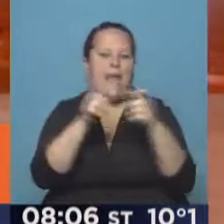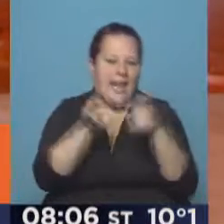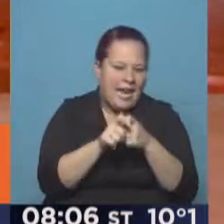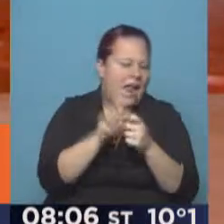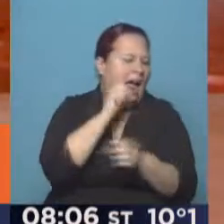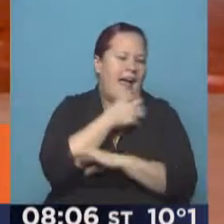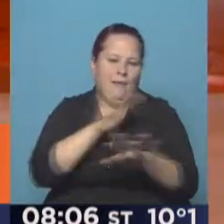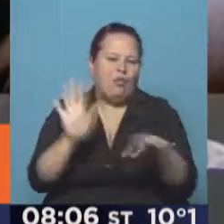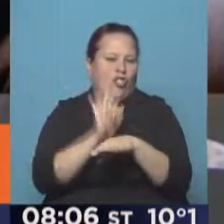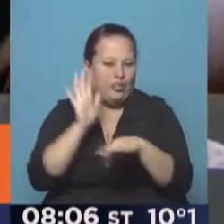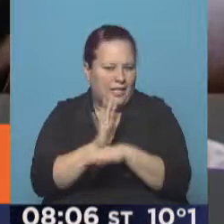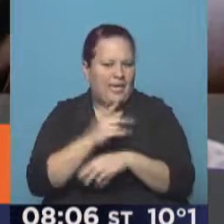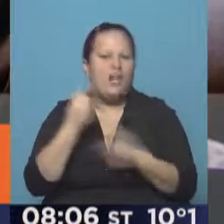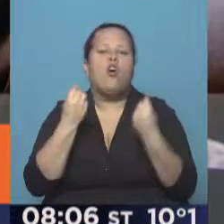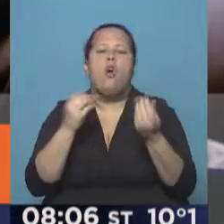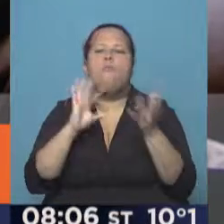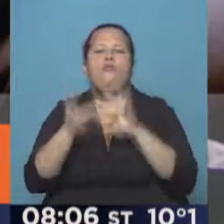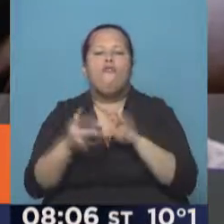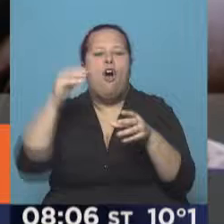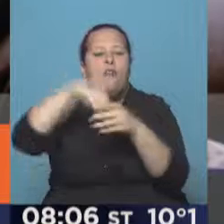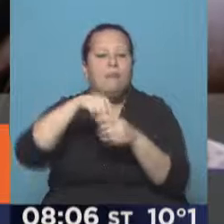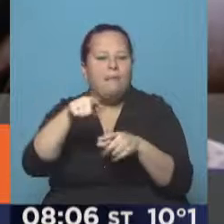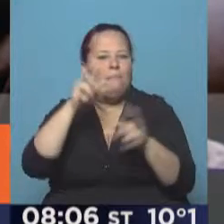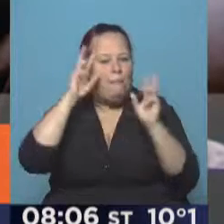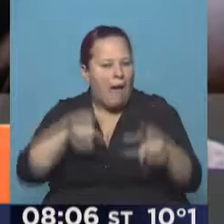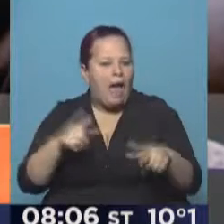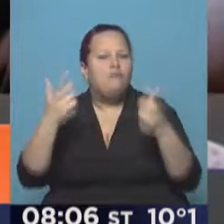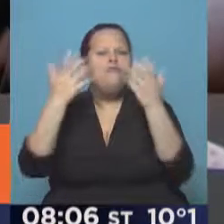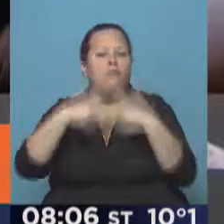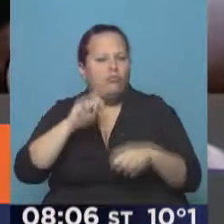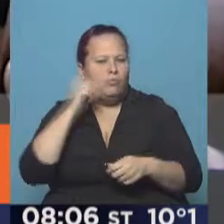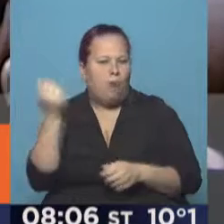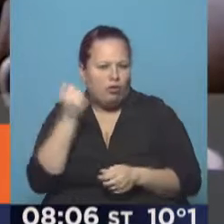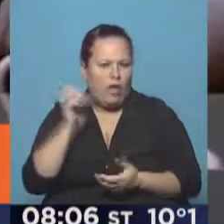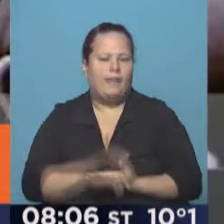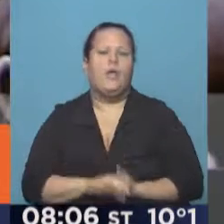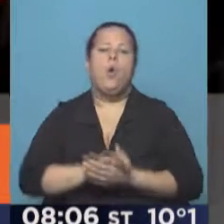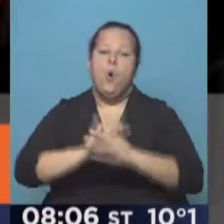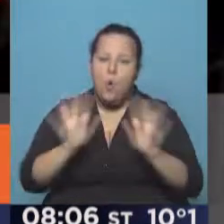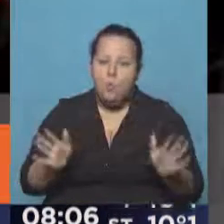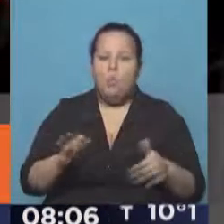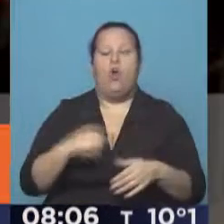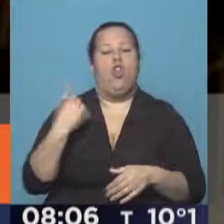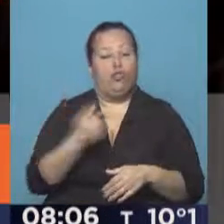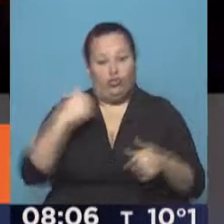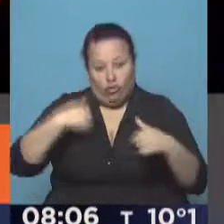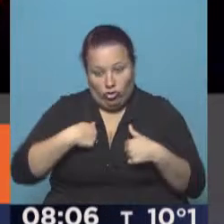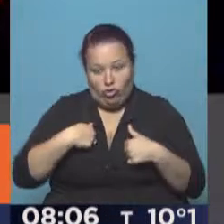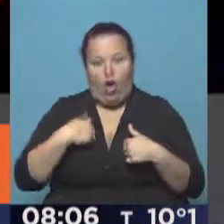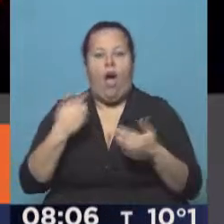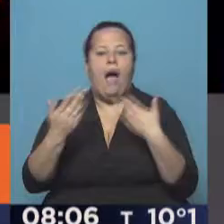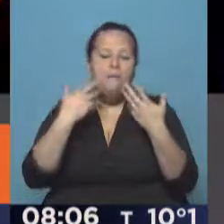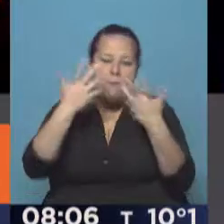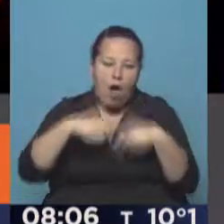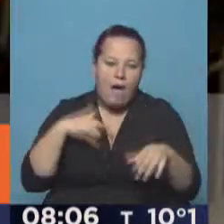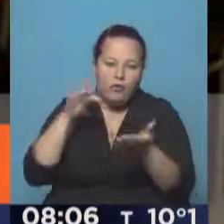y esa maravilla que es el cine los cinemóviles cómo es ser parte de este emprende un proyecto realmente valioso bueno nosotros yo que tome contacto del